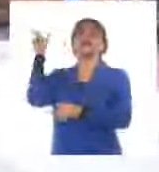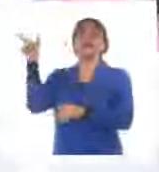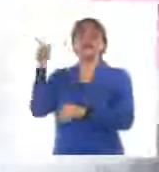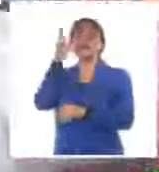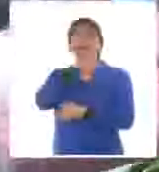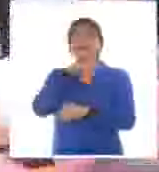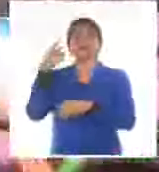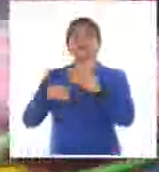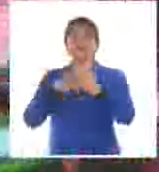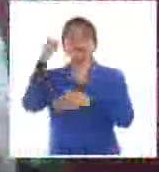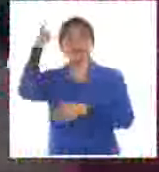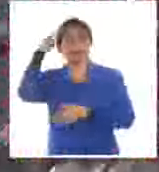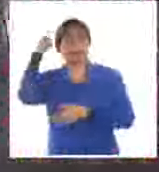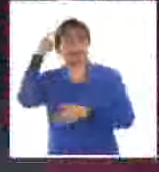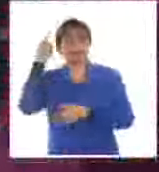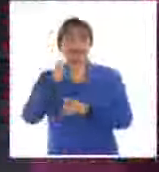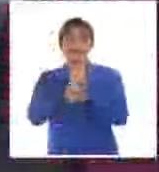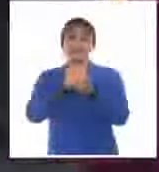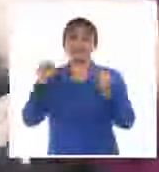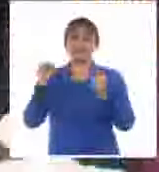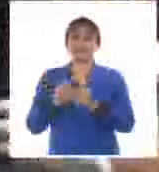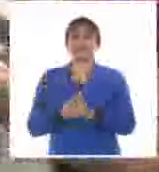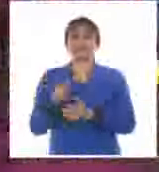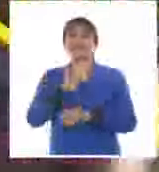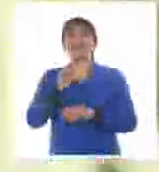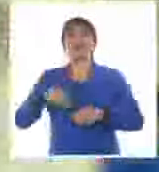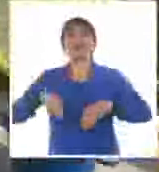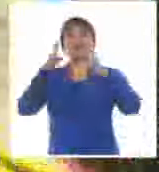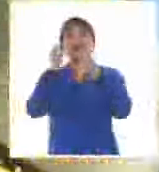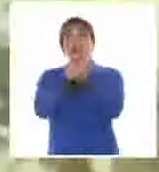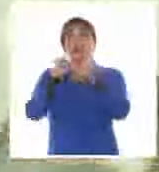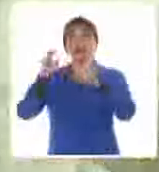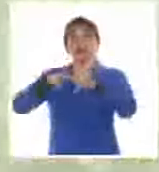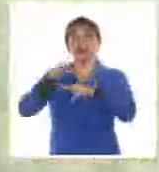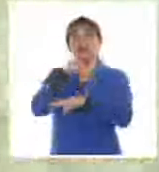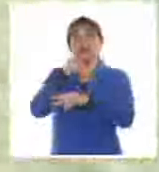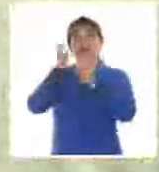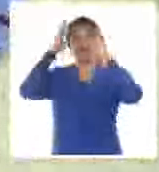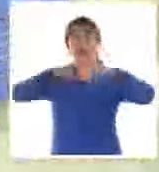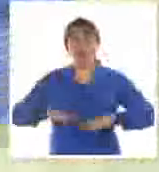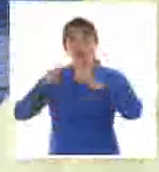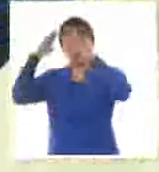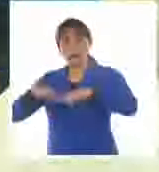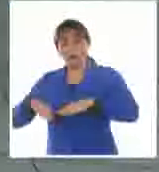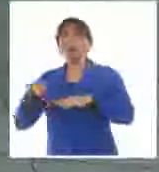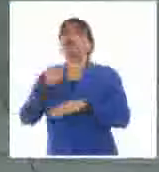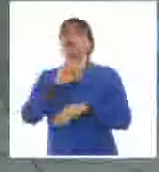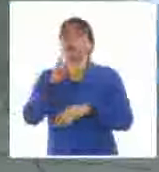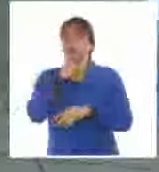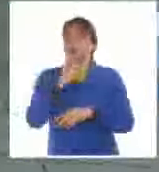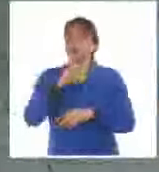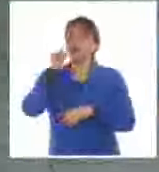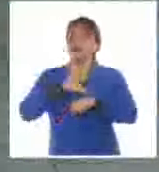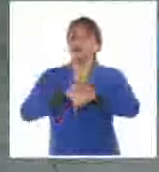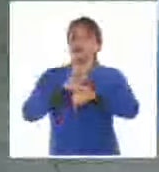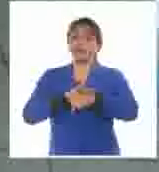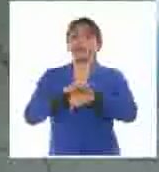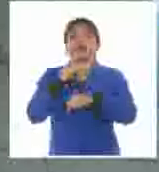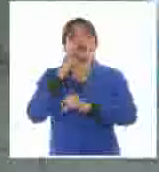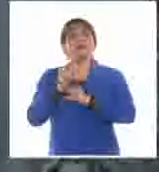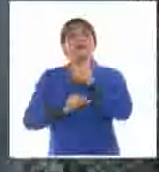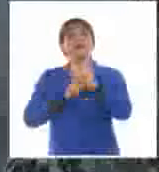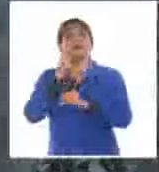trauma. También tuvimos el evento de Saratoga, derrumbes, y nos da la medida